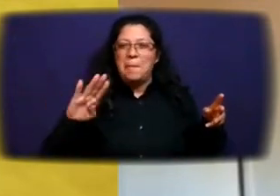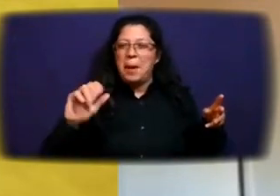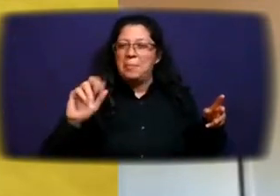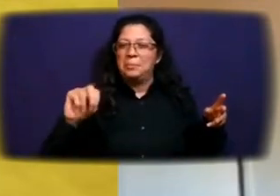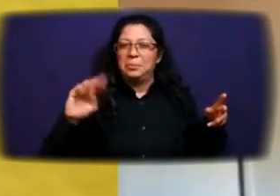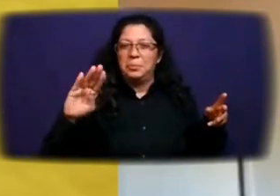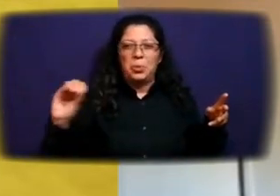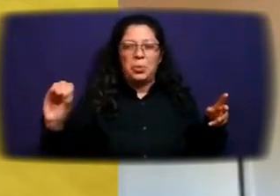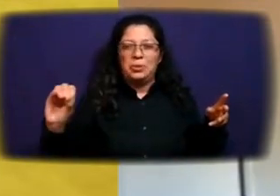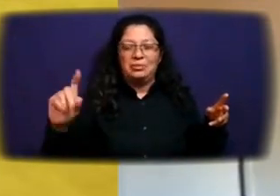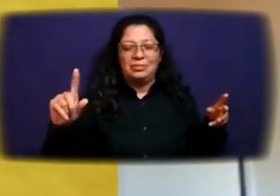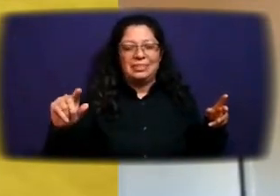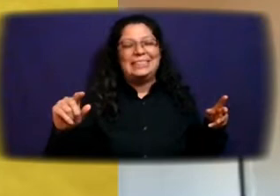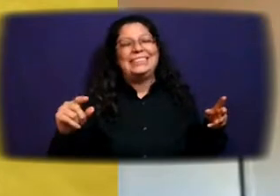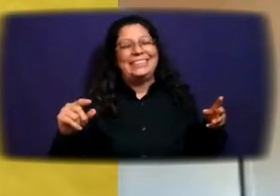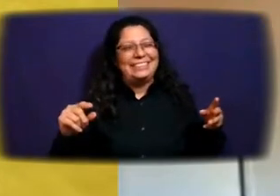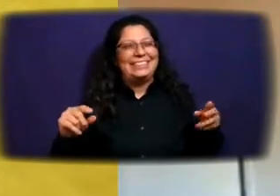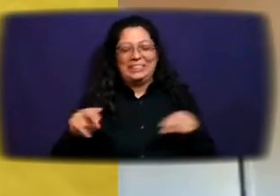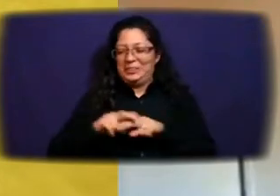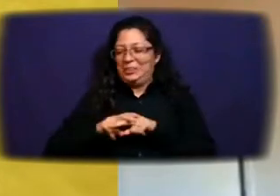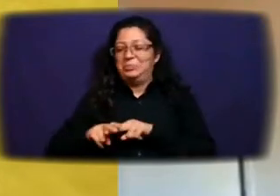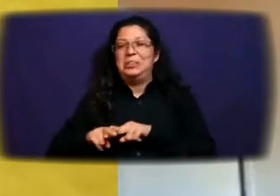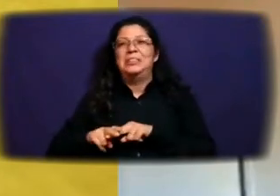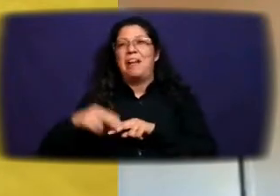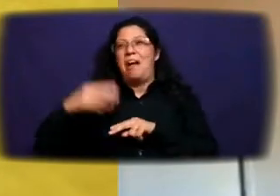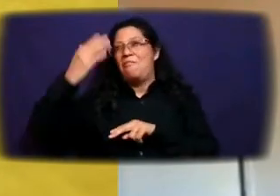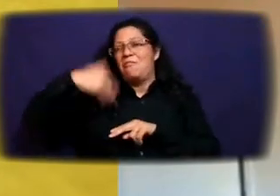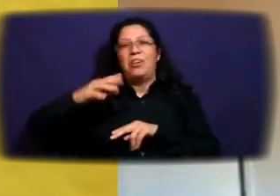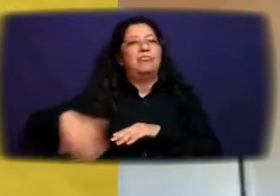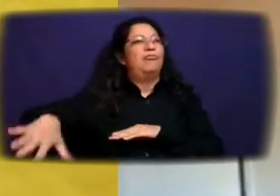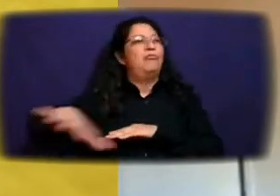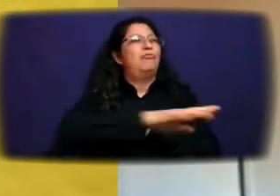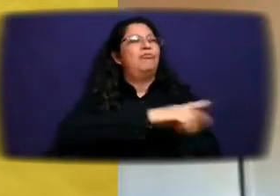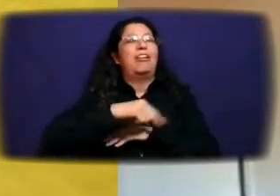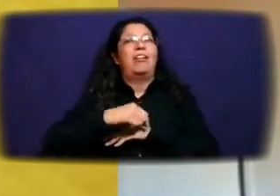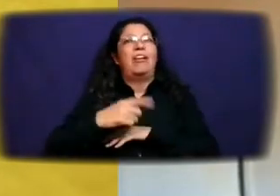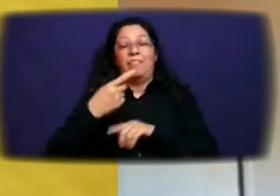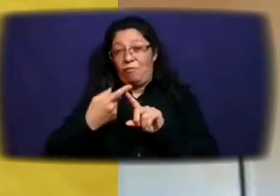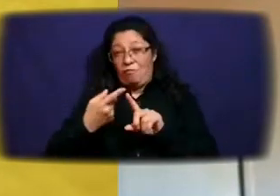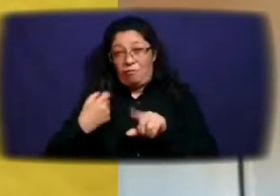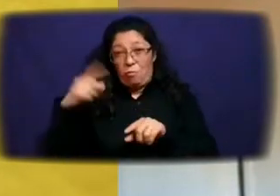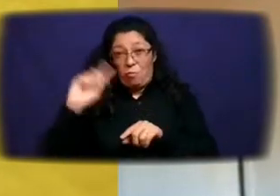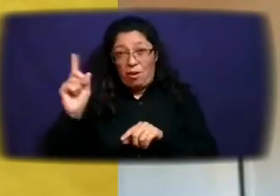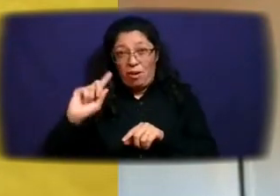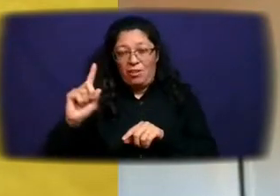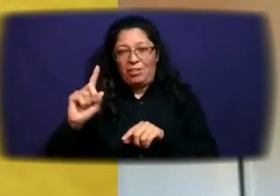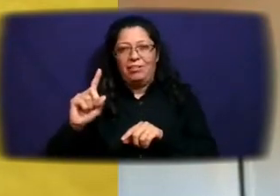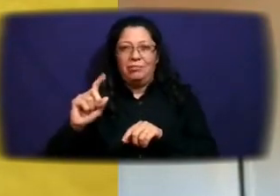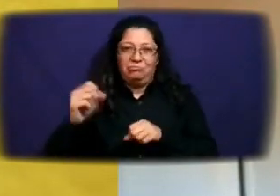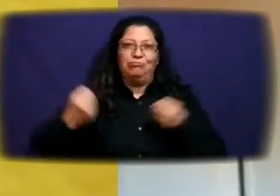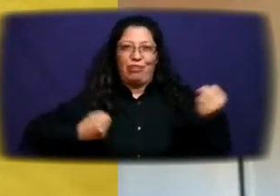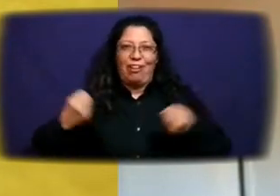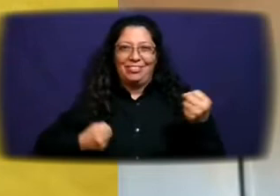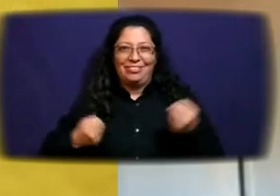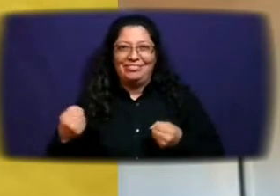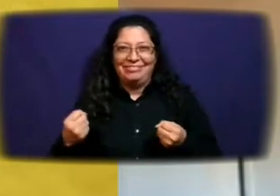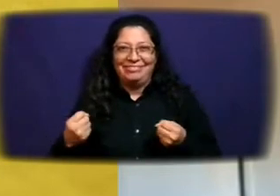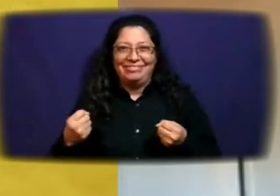con un asiento de trasero de un camión convertido en silla enfrente de la casa,